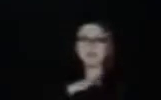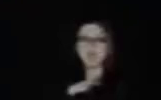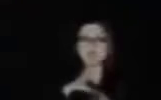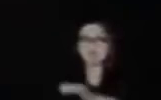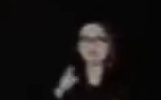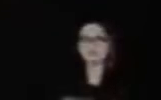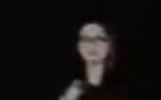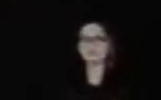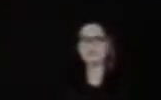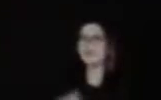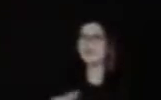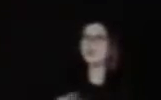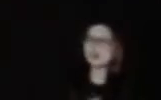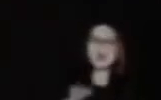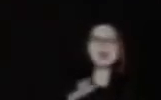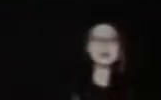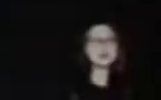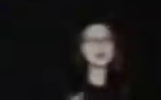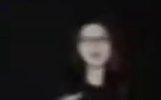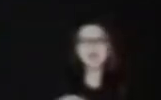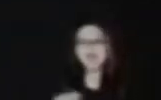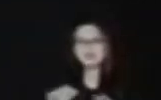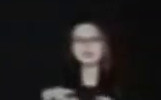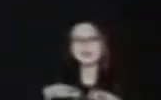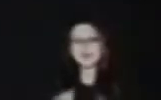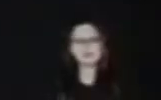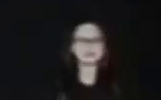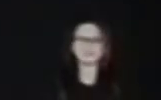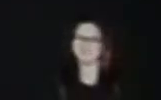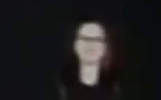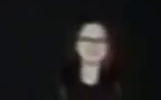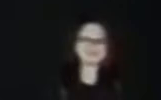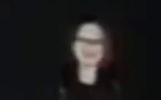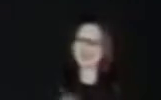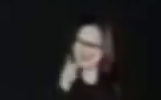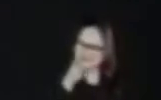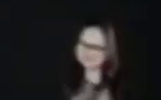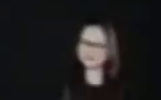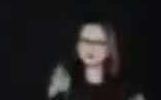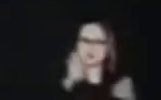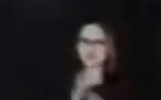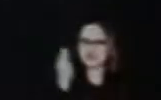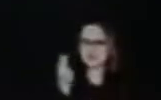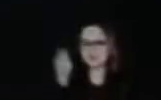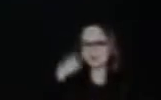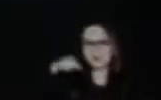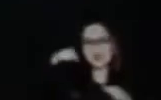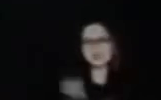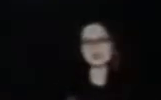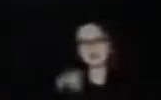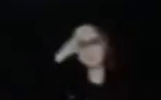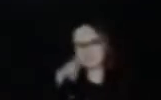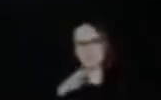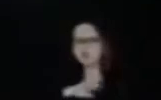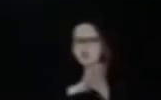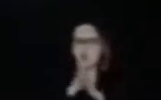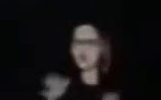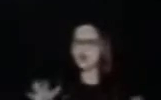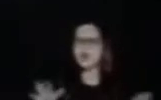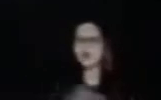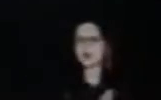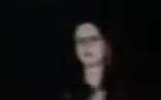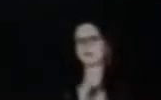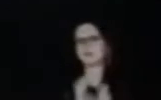tiempo, energía y recursos que necesitamos para emprender la regeneración verdadera